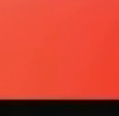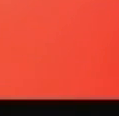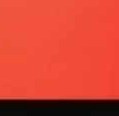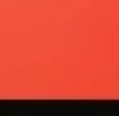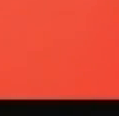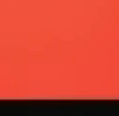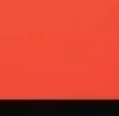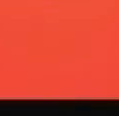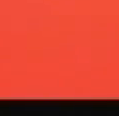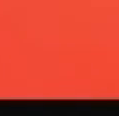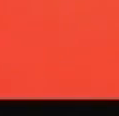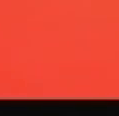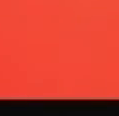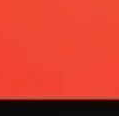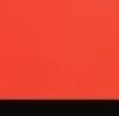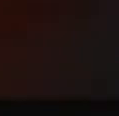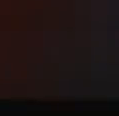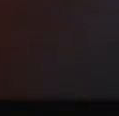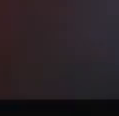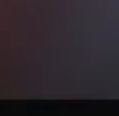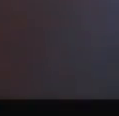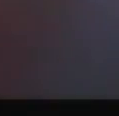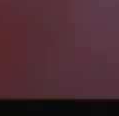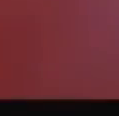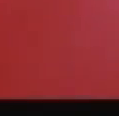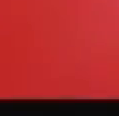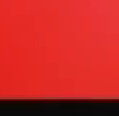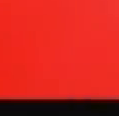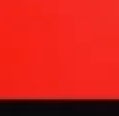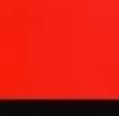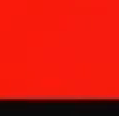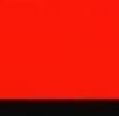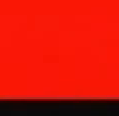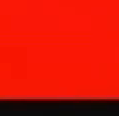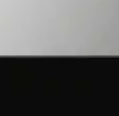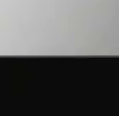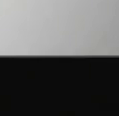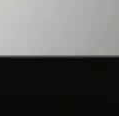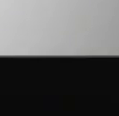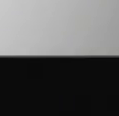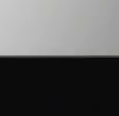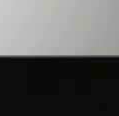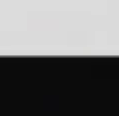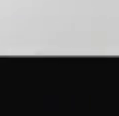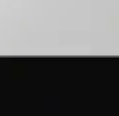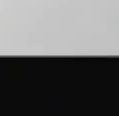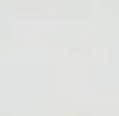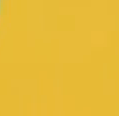del gobierno bolivariano ha hecho la diferencia. Banco de Venezuela.